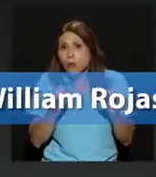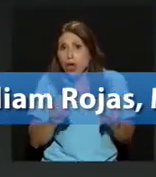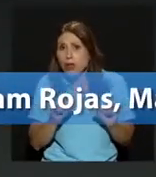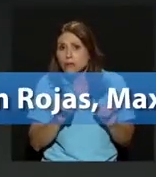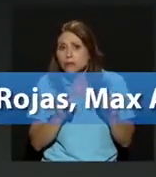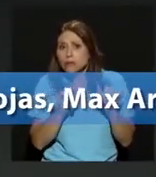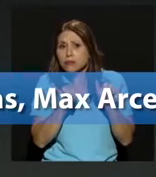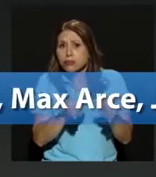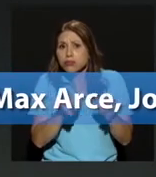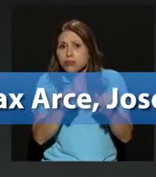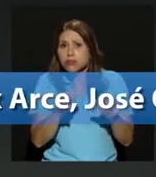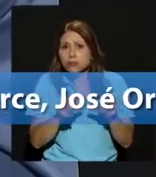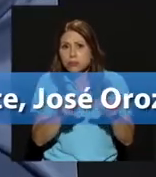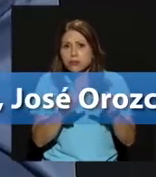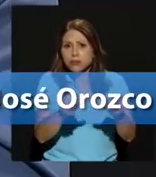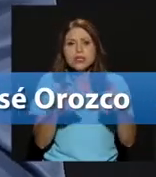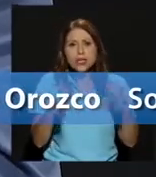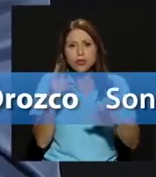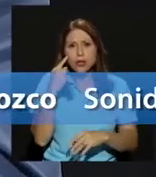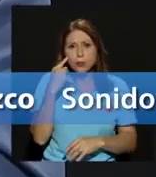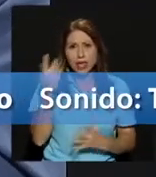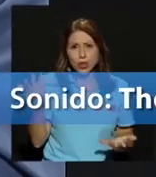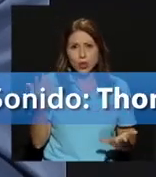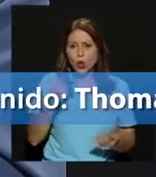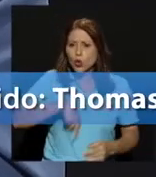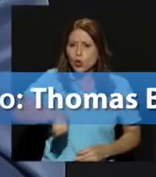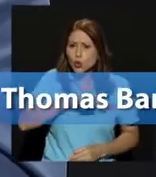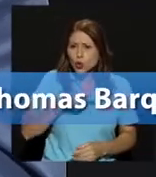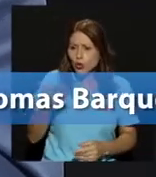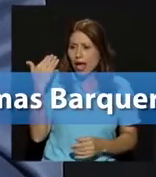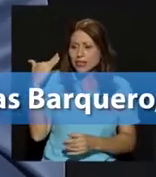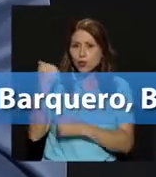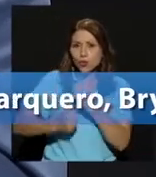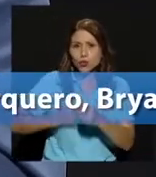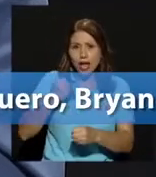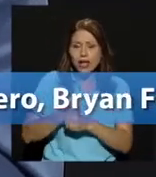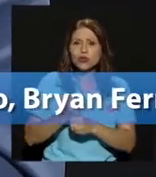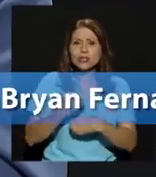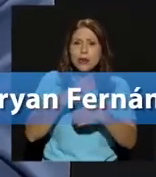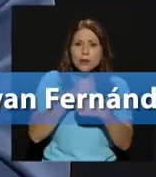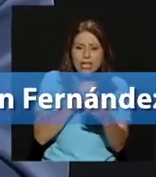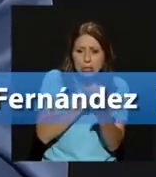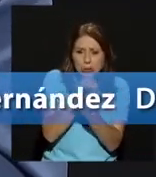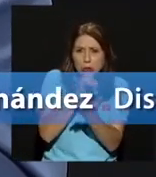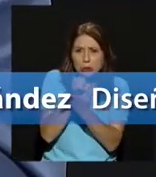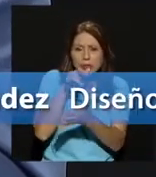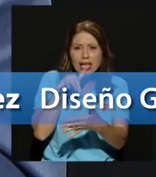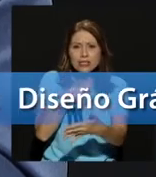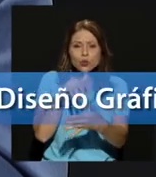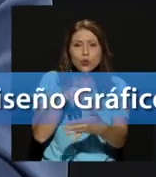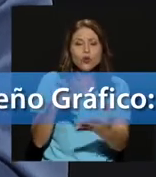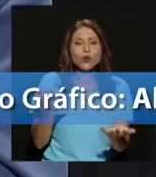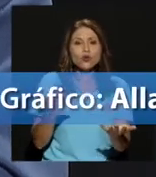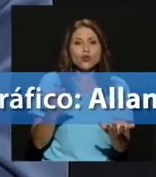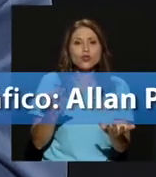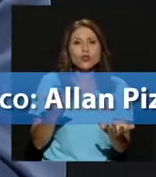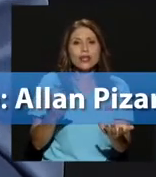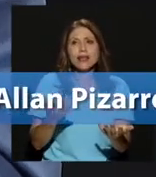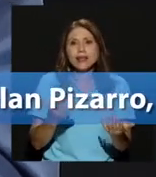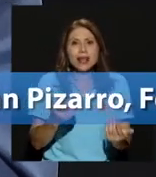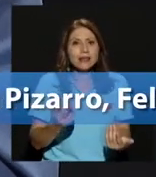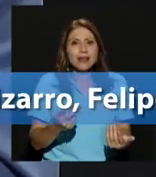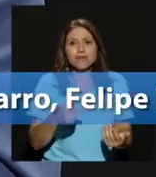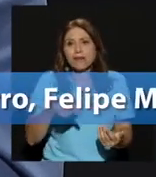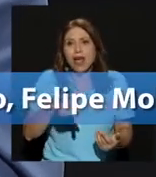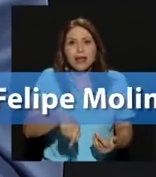nosotros hemos hecho algunos estudios hace algunos años y el tema es que aquí hay sólo tres